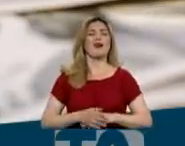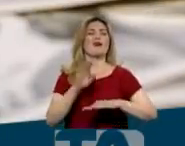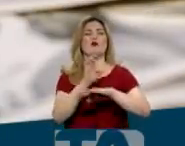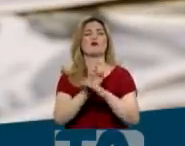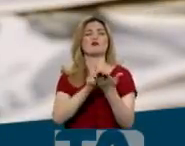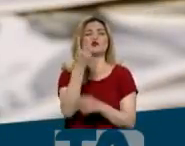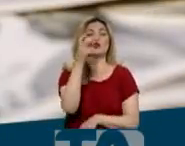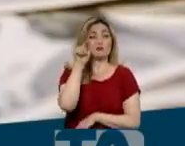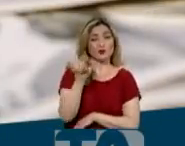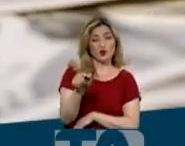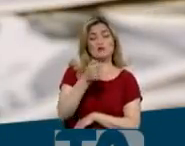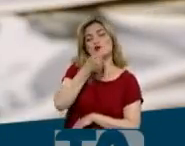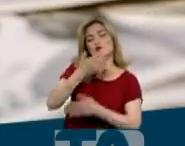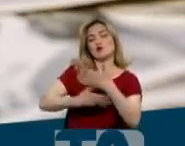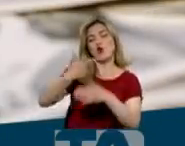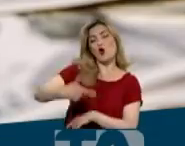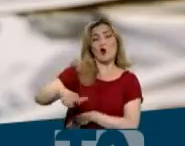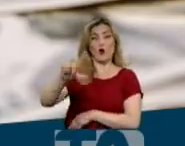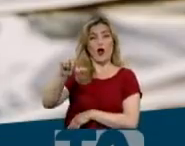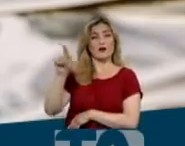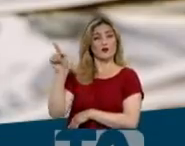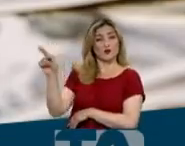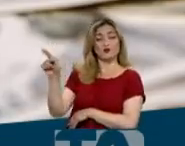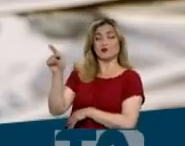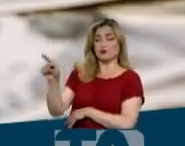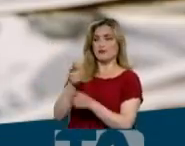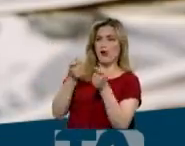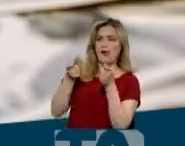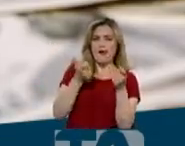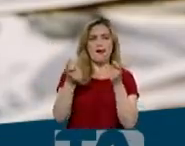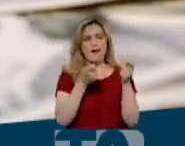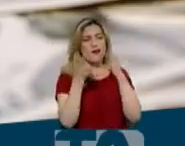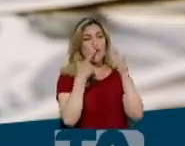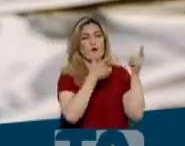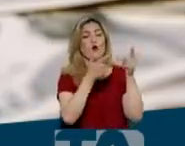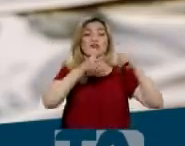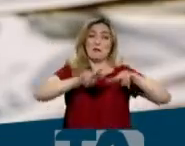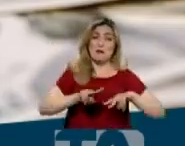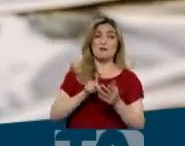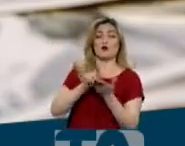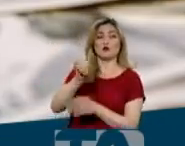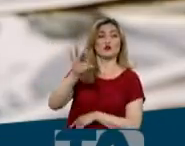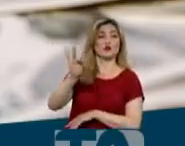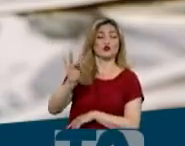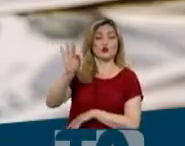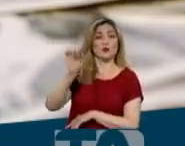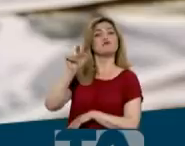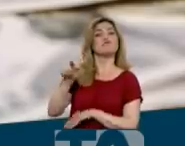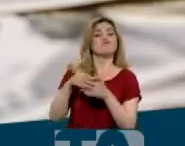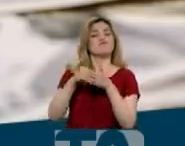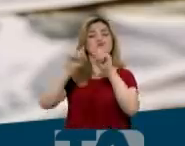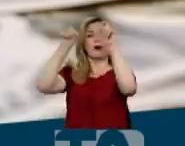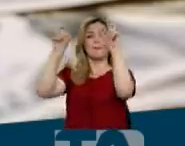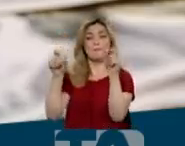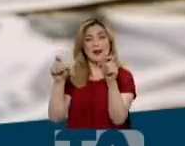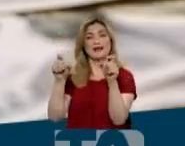12 mil dólares al periodista el ojal o víctor uber y que para realizar un monitoreo de medios pero a su vez pagó 189 mil dólares a la